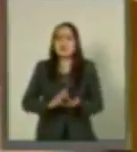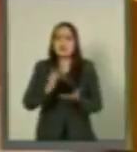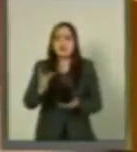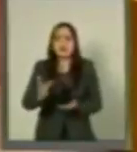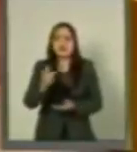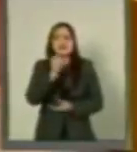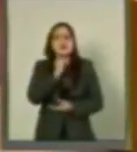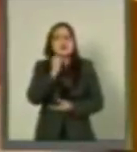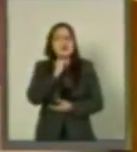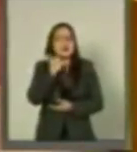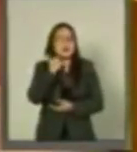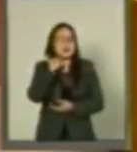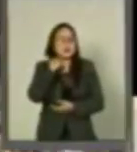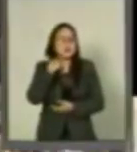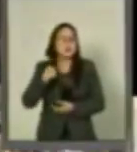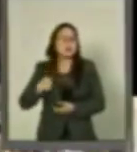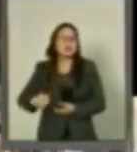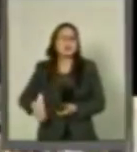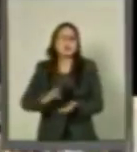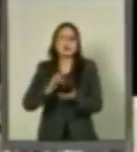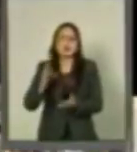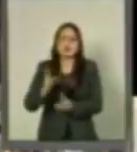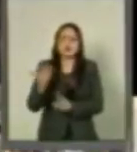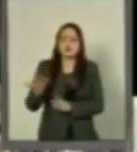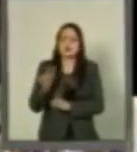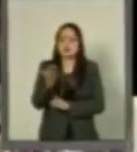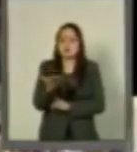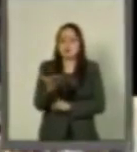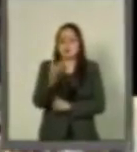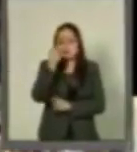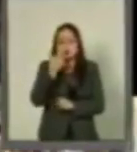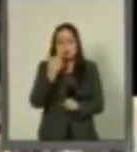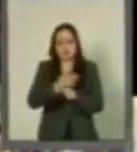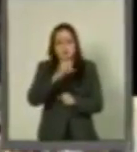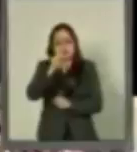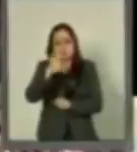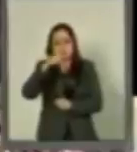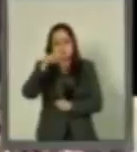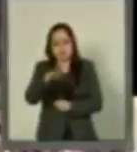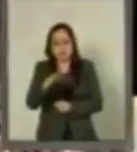Gracias, senador. Tiene la palabra el señor secretario de Gobernación.